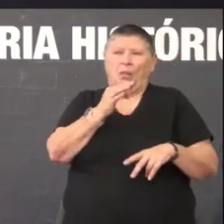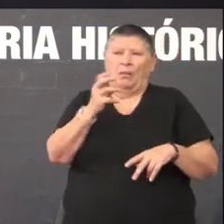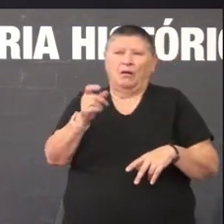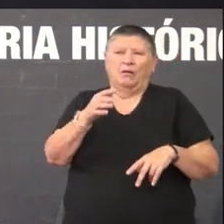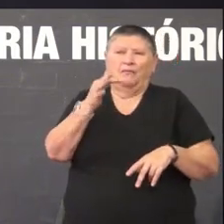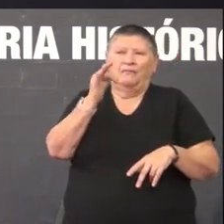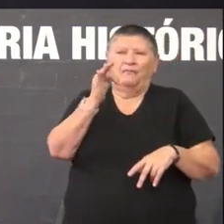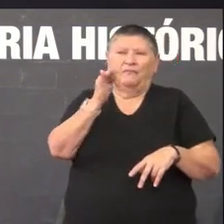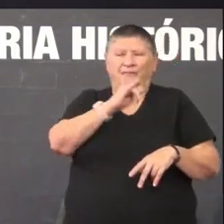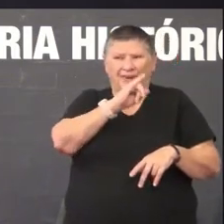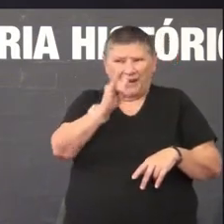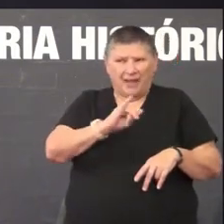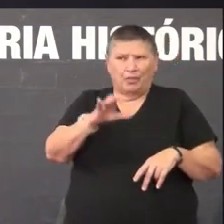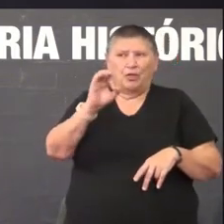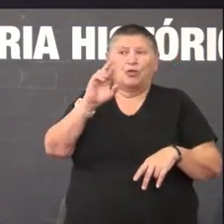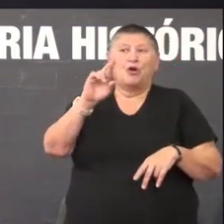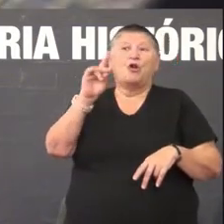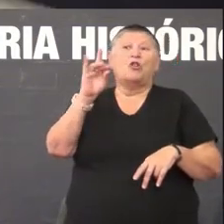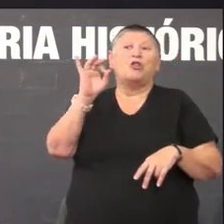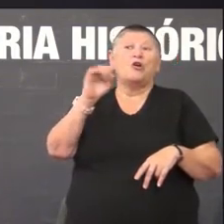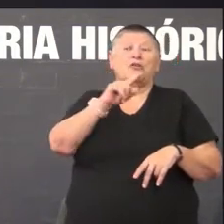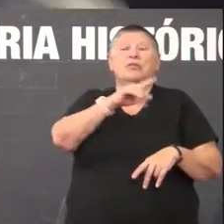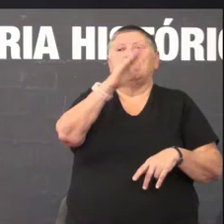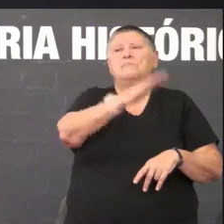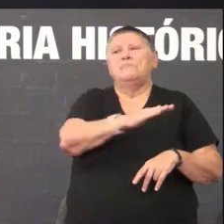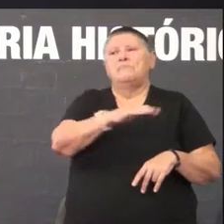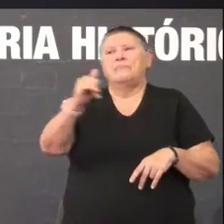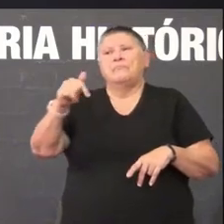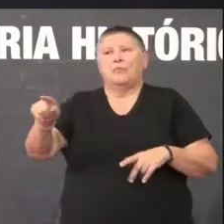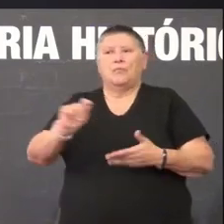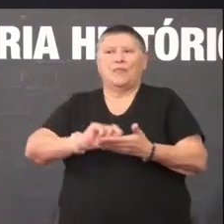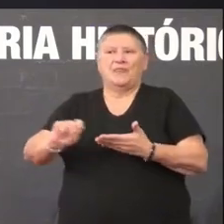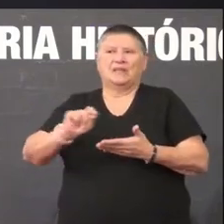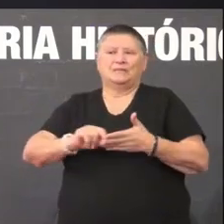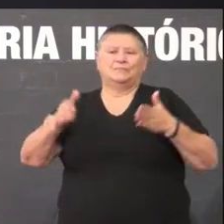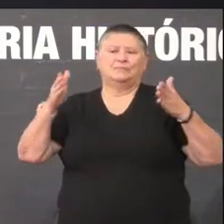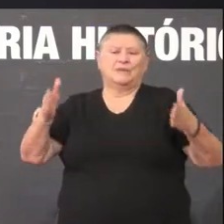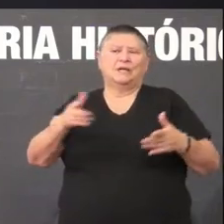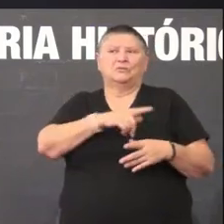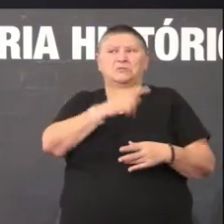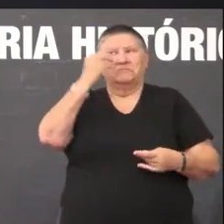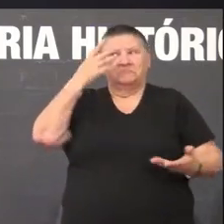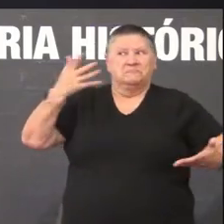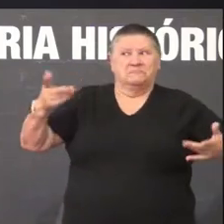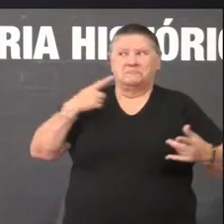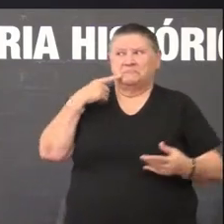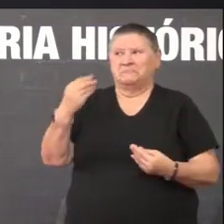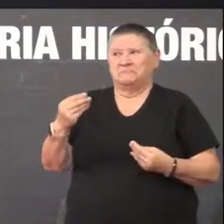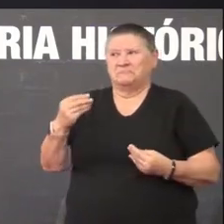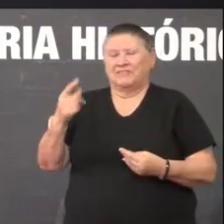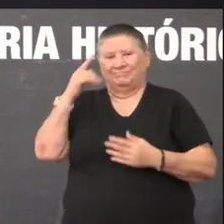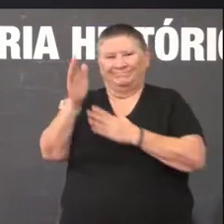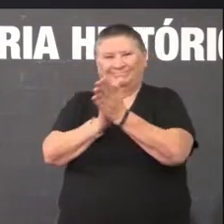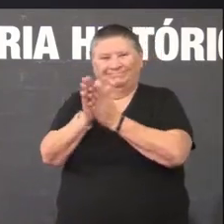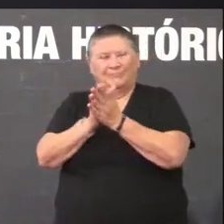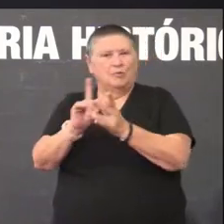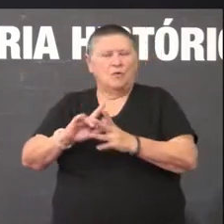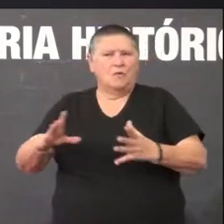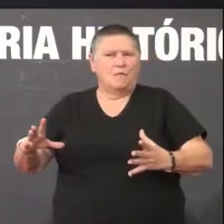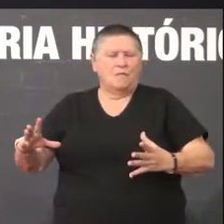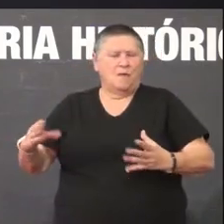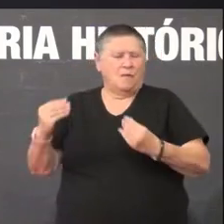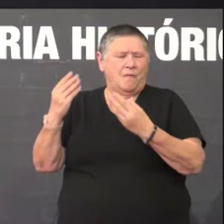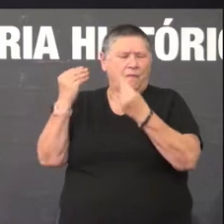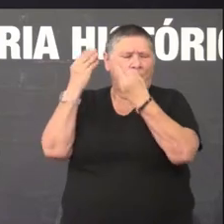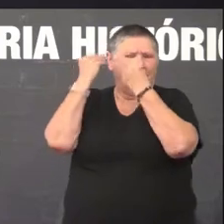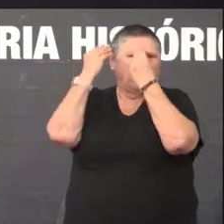llama a su despacho. Y él pensaba que iba a decir, joder, tío, eres la repera, qué bueno, qué éxito, ¿no? Le echa una bronca de narices y